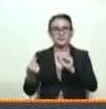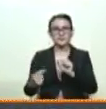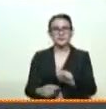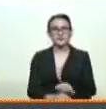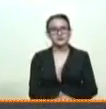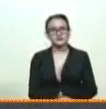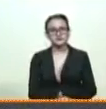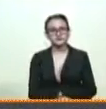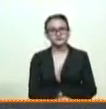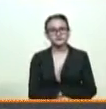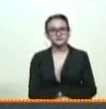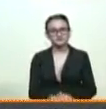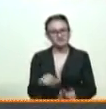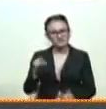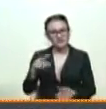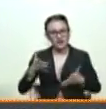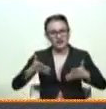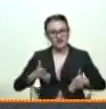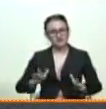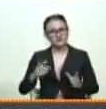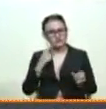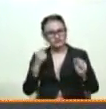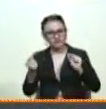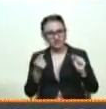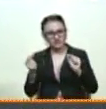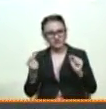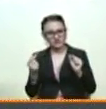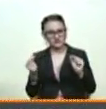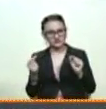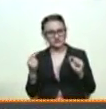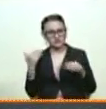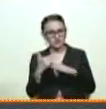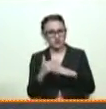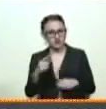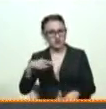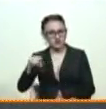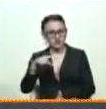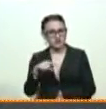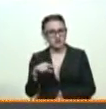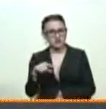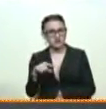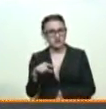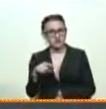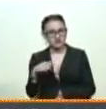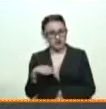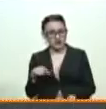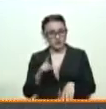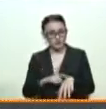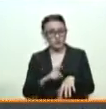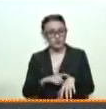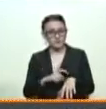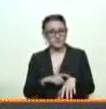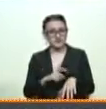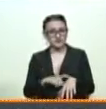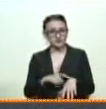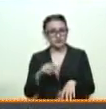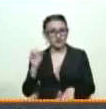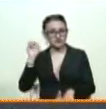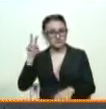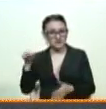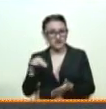y que nació precisamente como un debate como el que se está dando hoy en día, en estos momentos, en